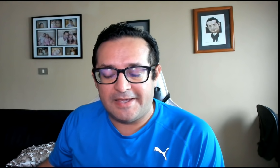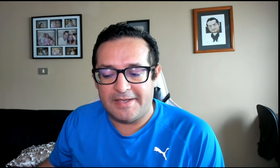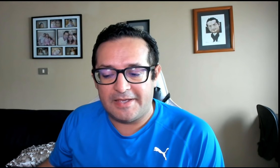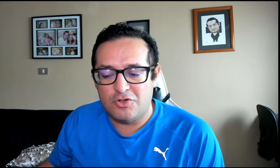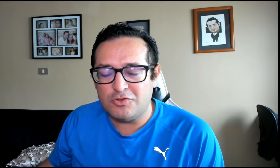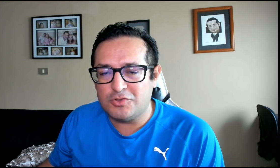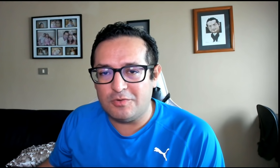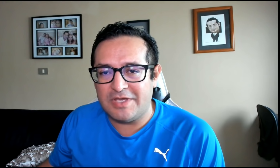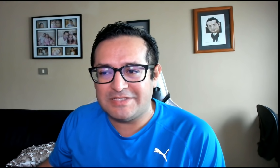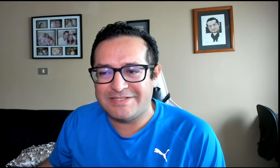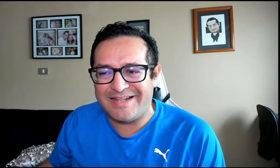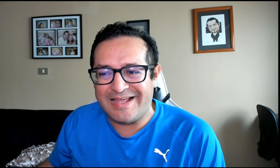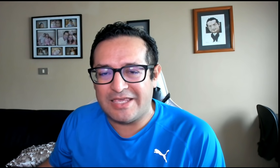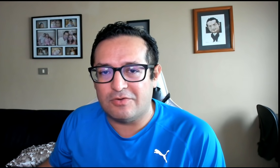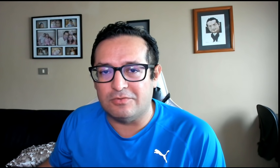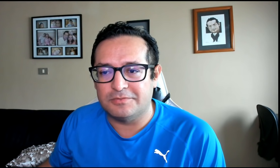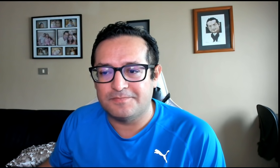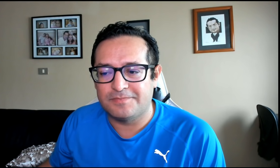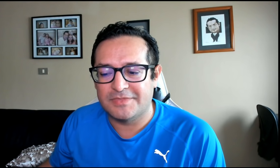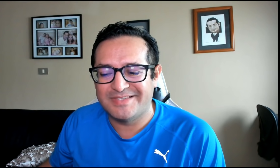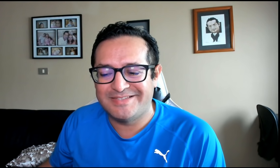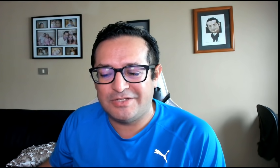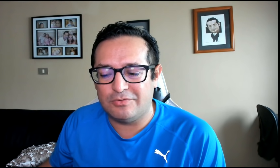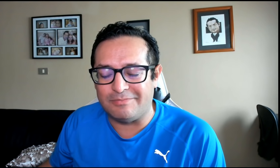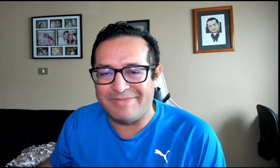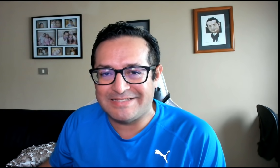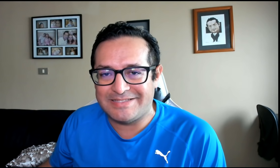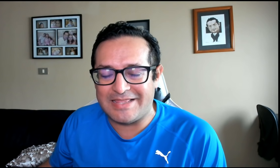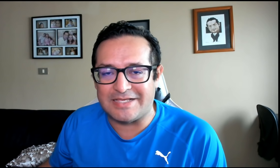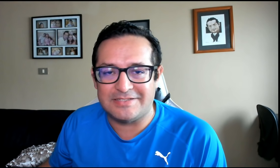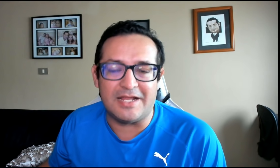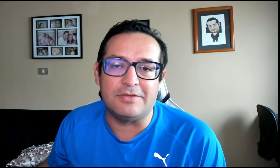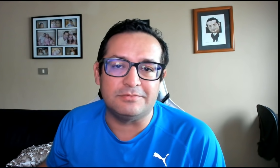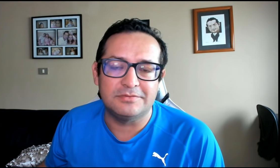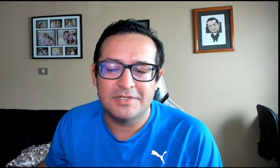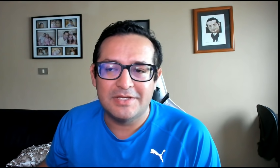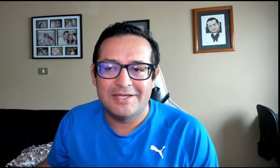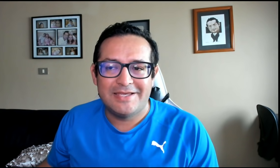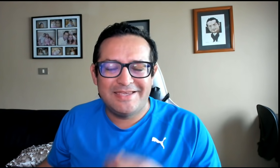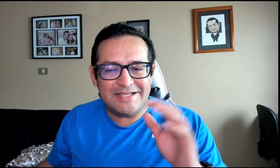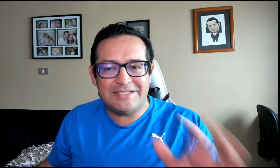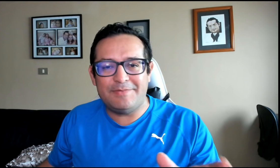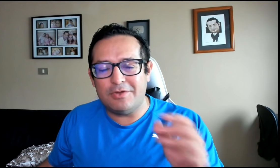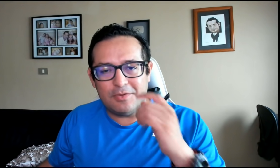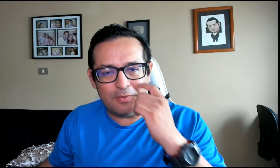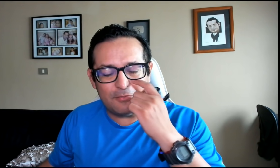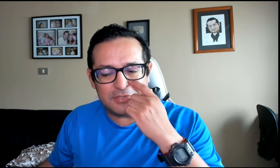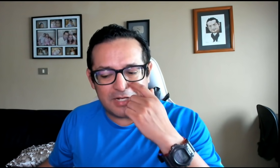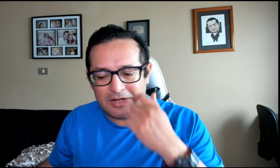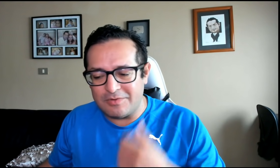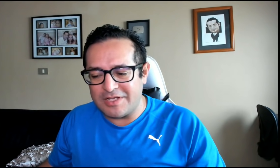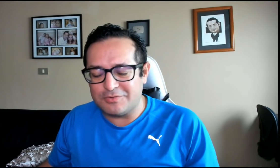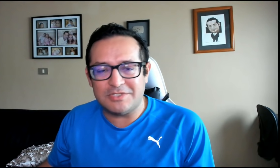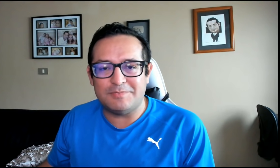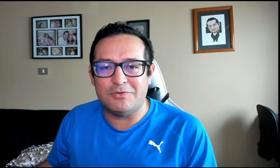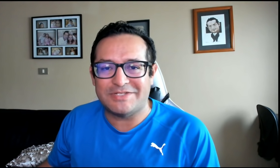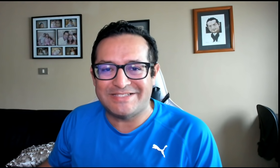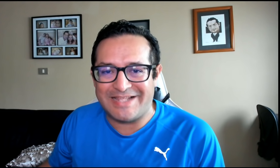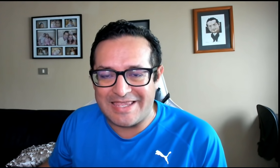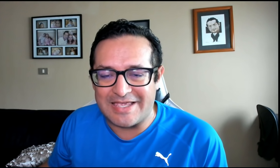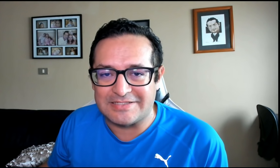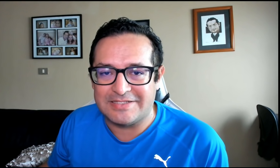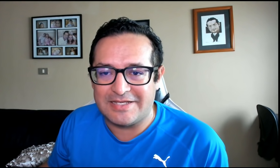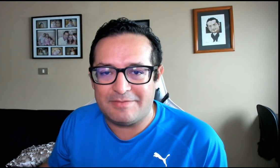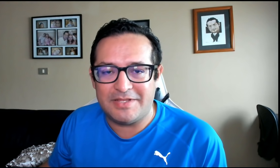no sólo es trágico sino bastante extraño y en este vídeo les voy a mostrar algunas cosas medio